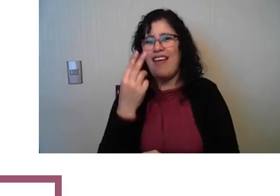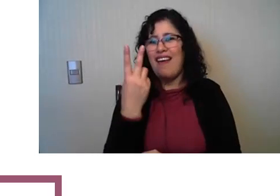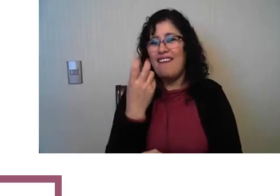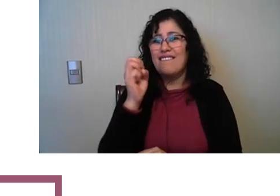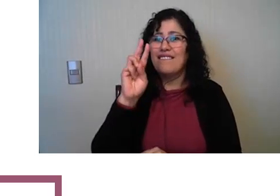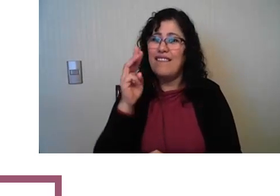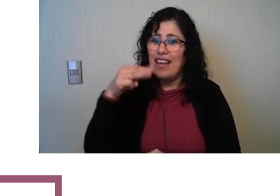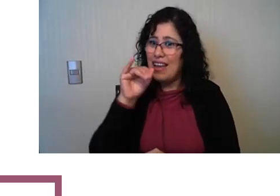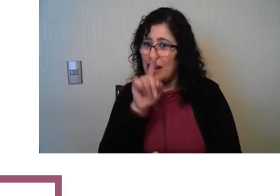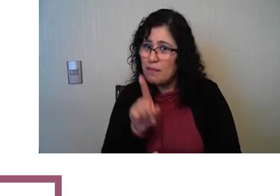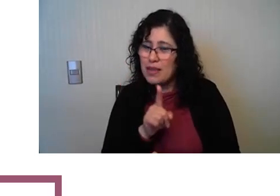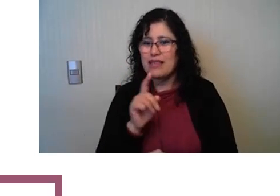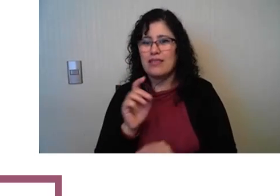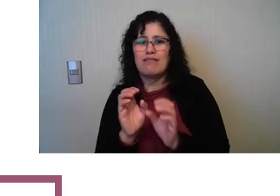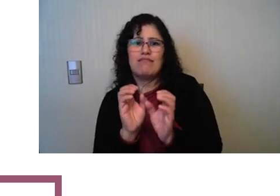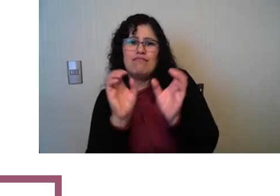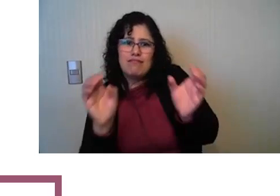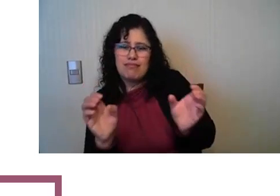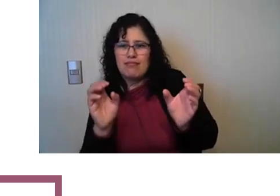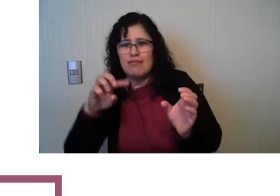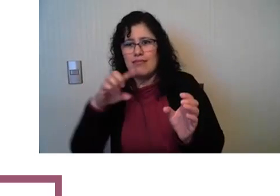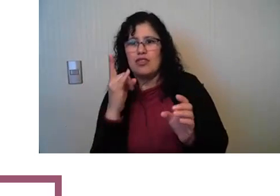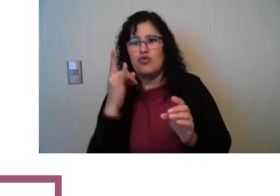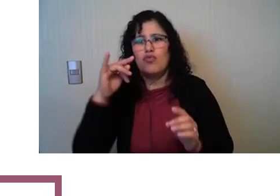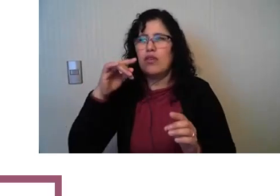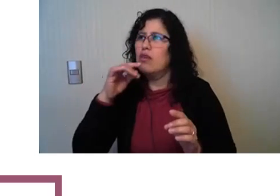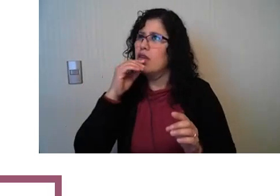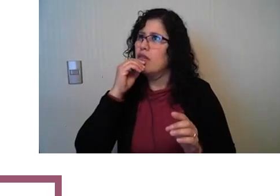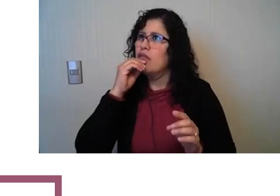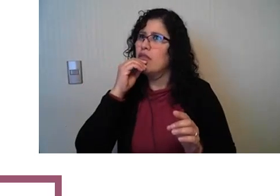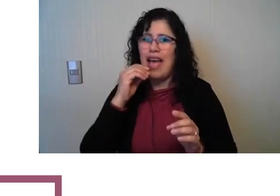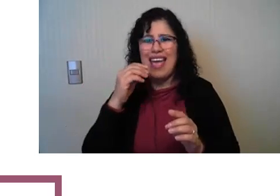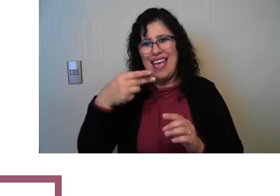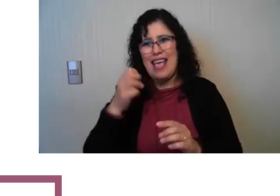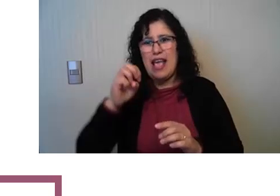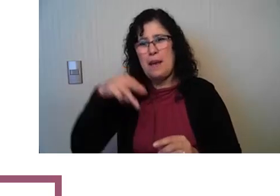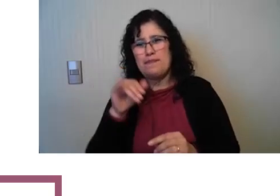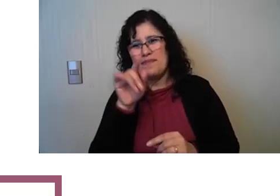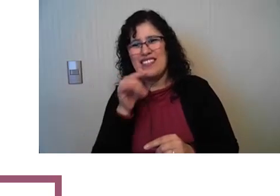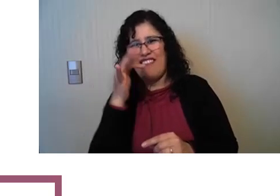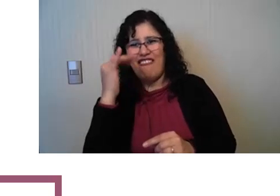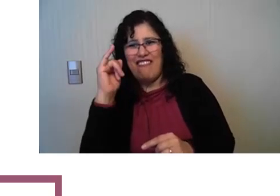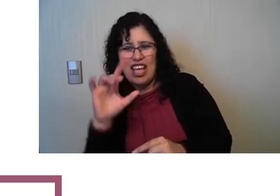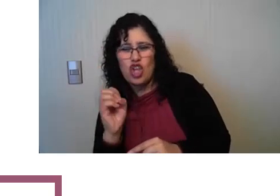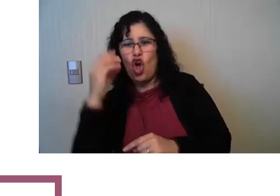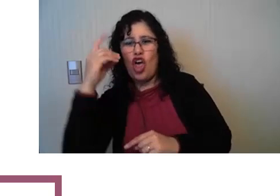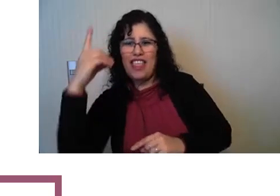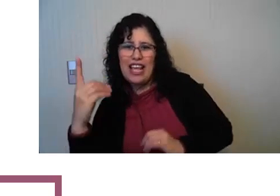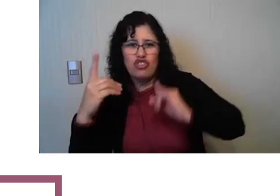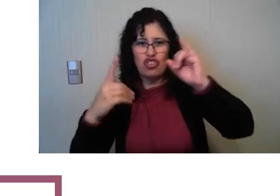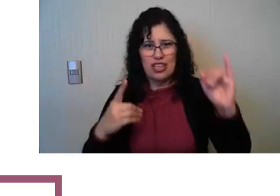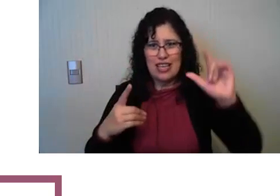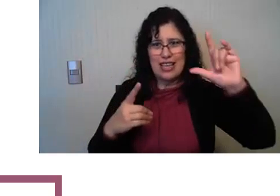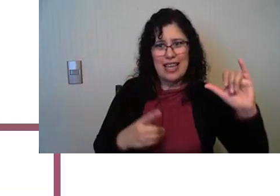una imagen para que ustedes puedan... esta es una imagen de la cara superior. Vermis,